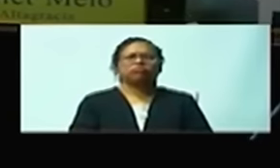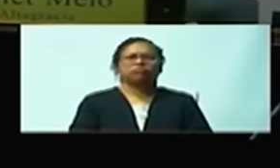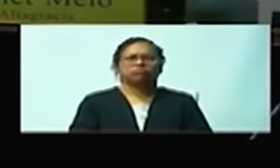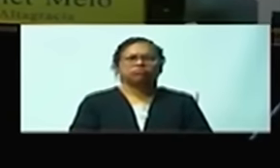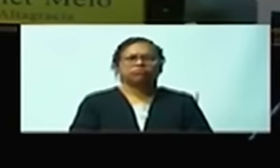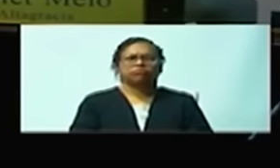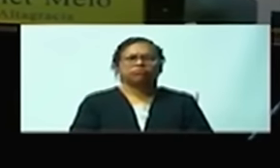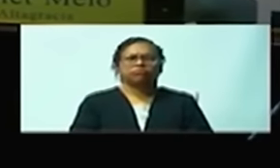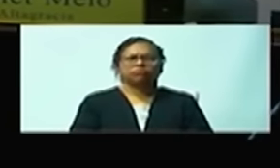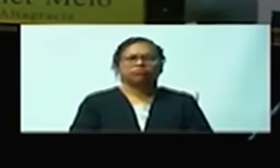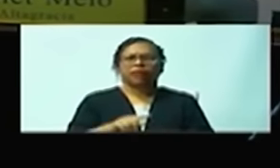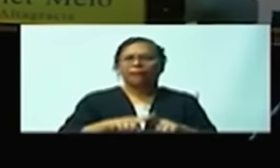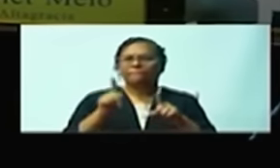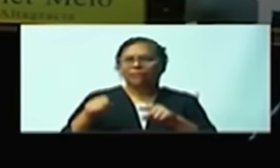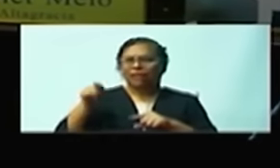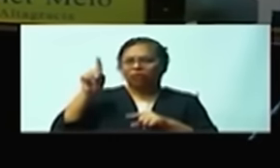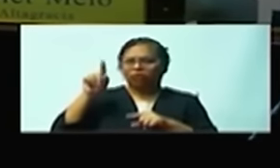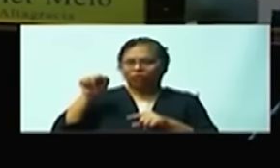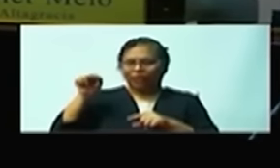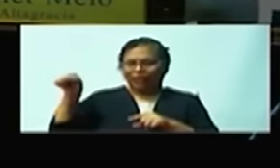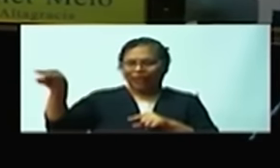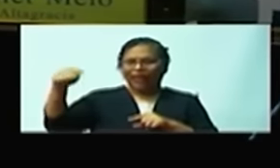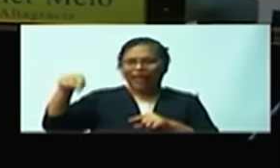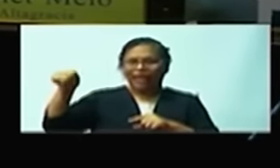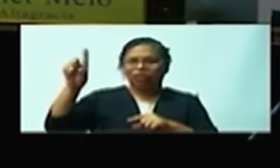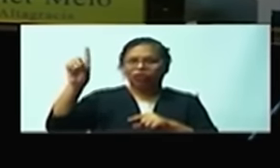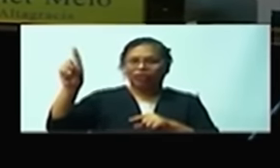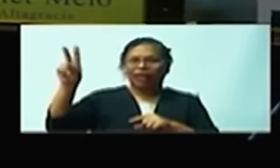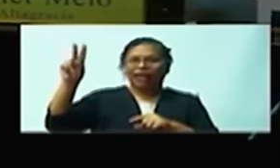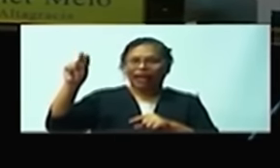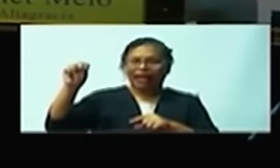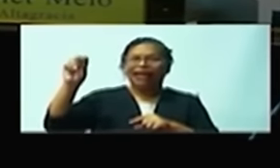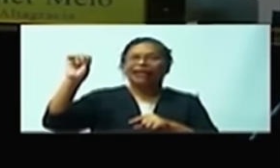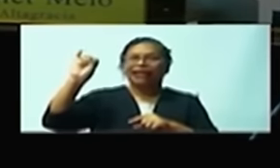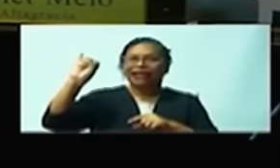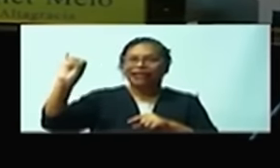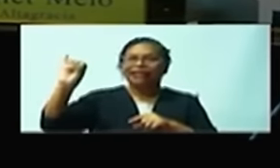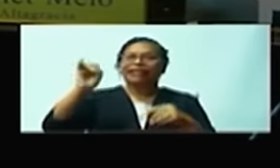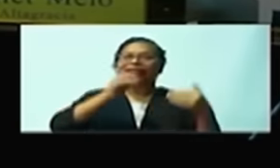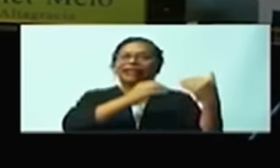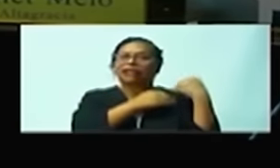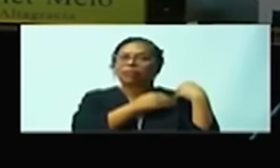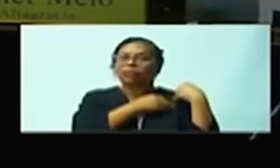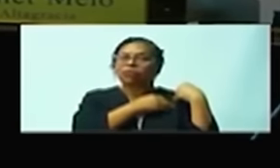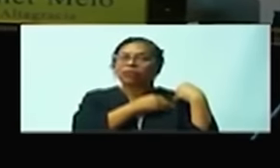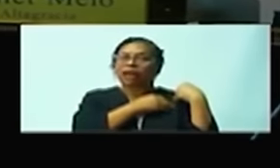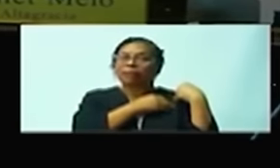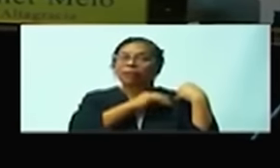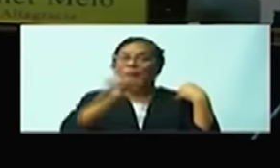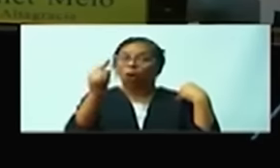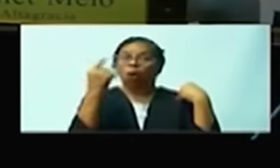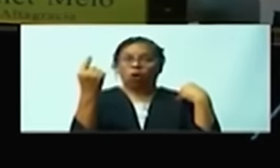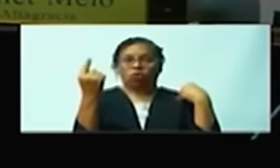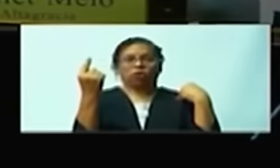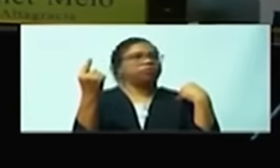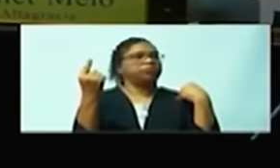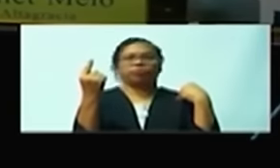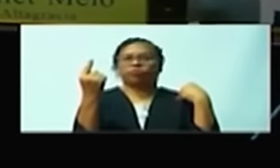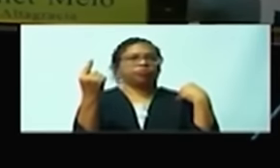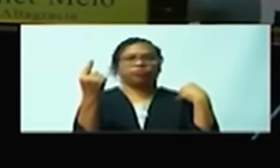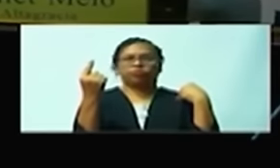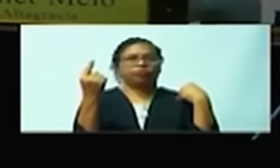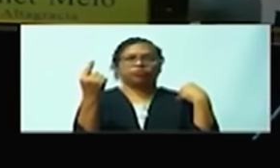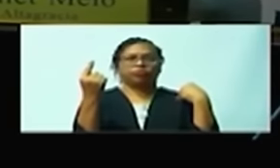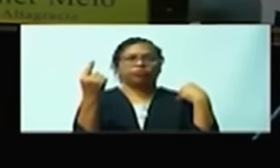Pero no son los agentes del DNI que operativizan o contrarrestan acciones específicas. Y aquí le estamos dando un mandato que desborda